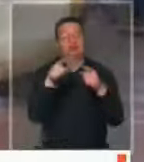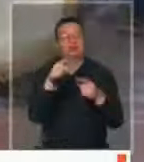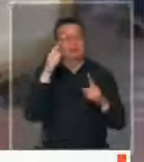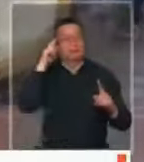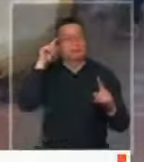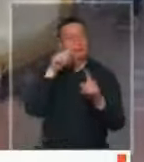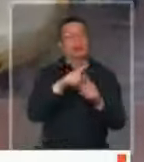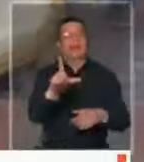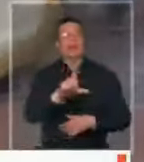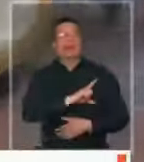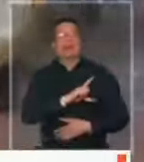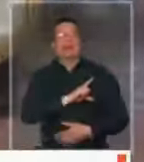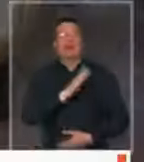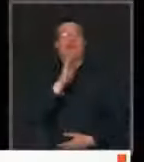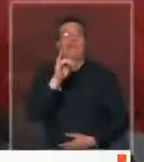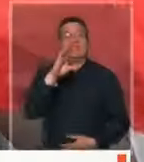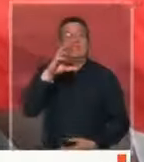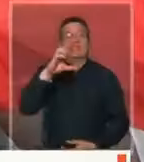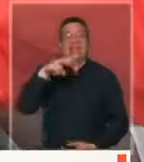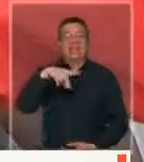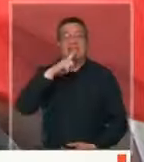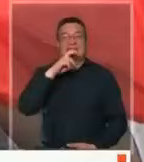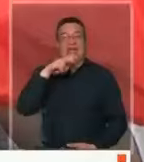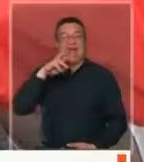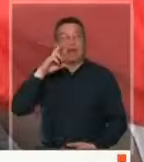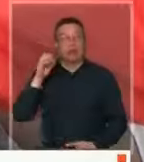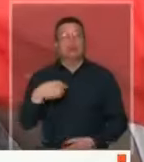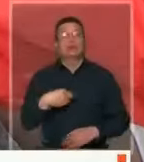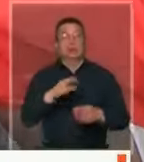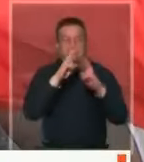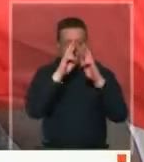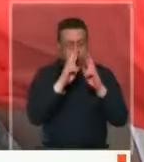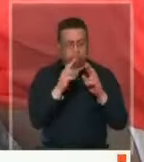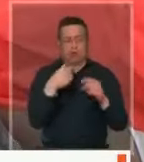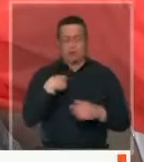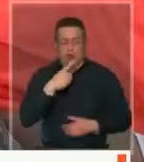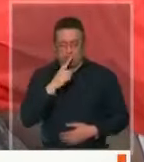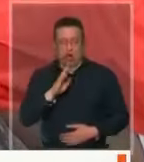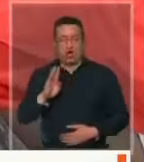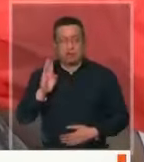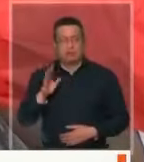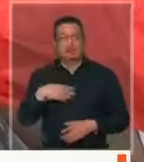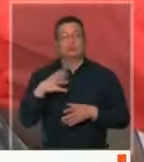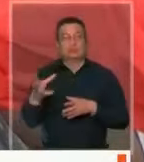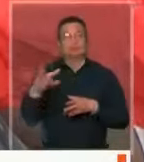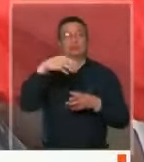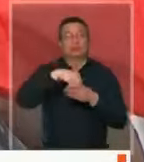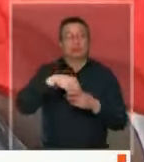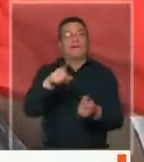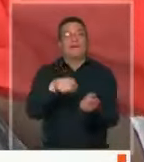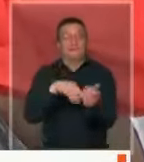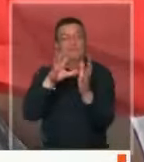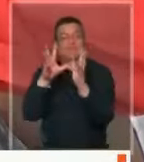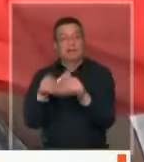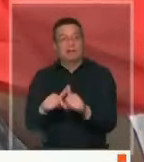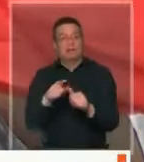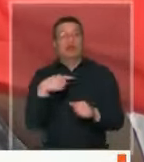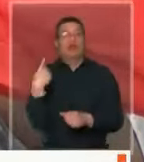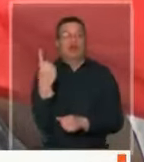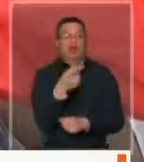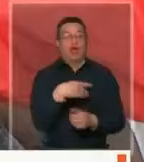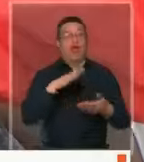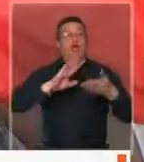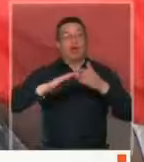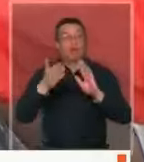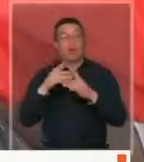los liceos bicentenarios. Son excelencia, compromiso, incluir por supuesto a la familia, a toda la comunidad,